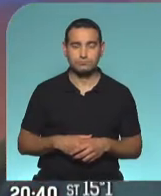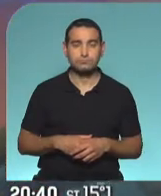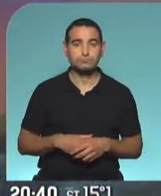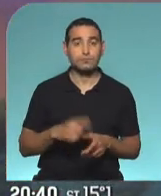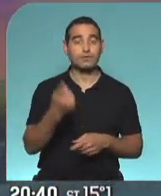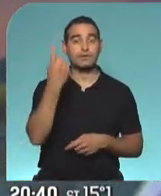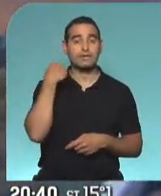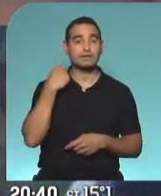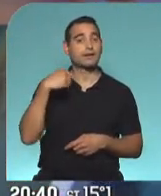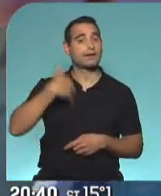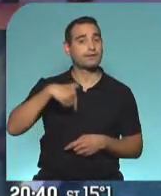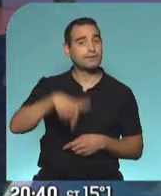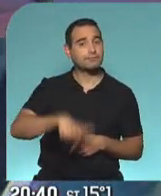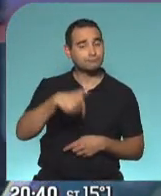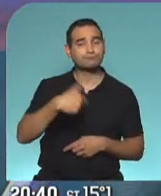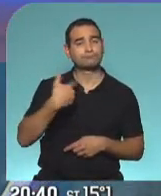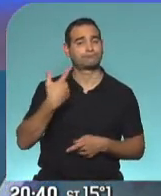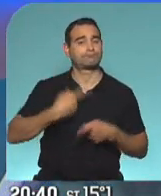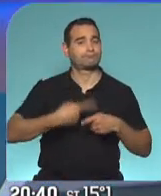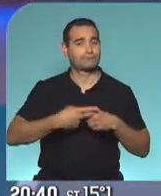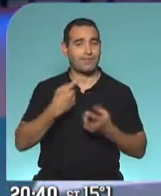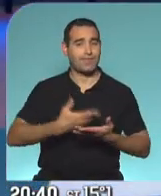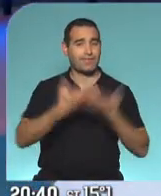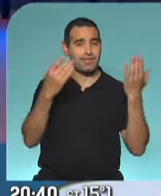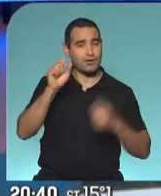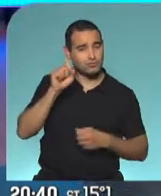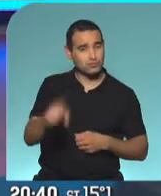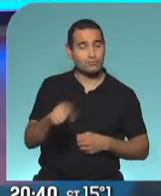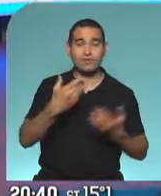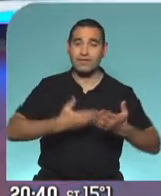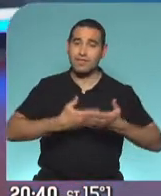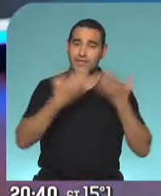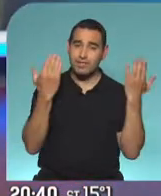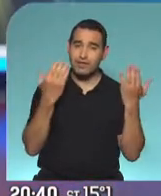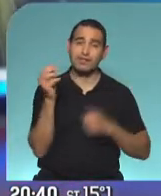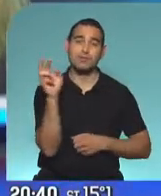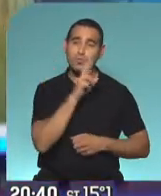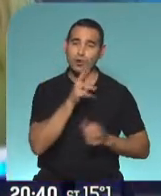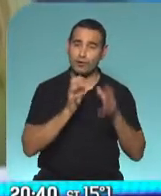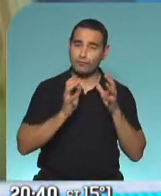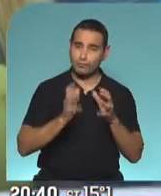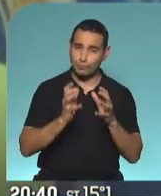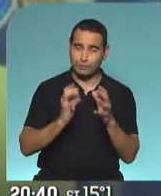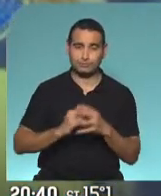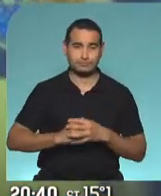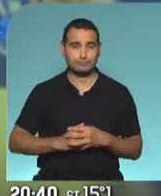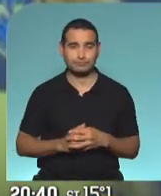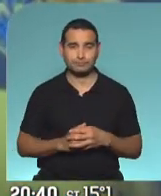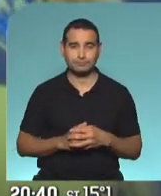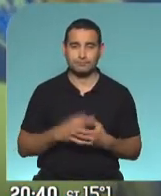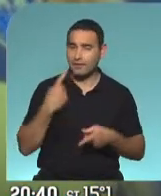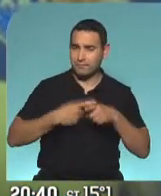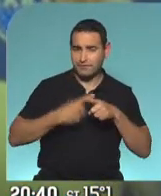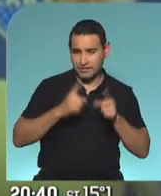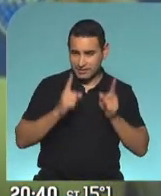Y ayer en la Argentina se celebró el Día de Ellas, el Día de la Futbolista. Nosotros lo celebramos, lo